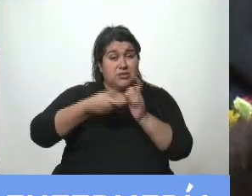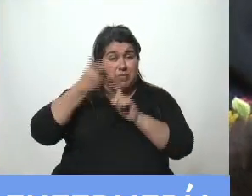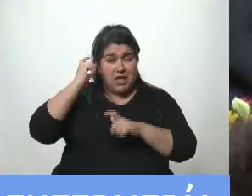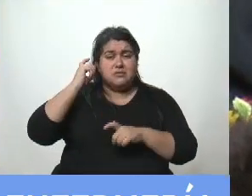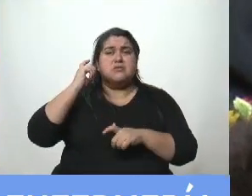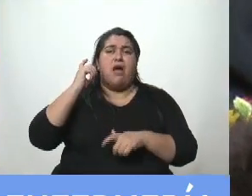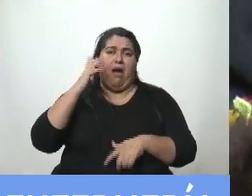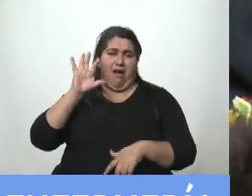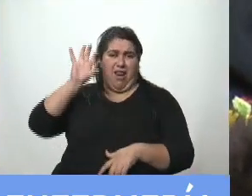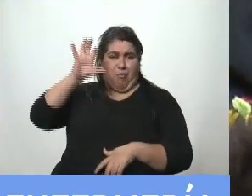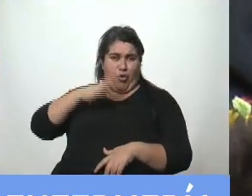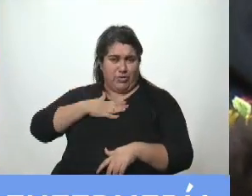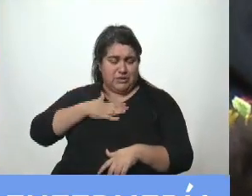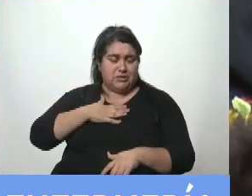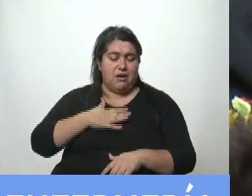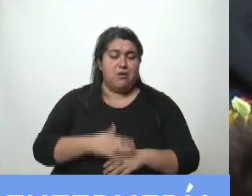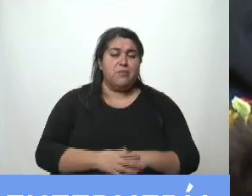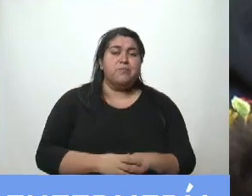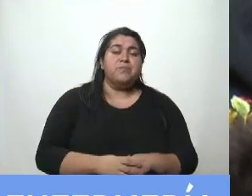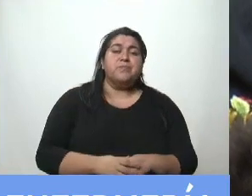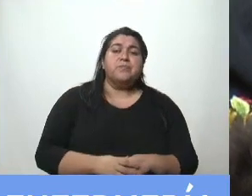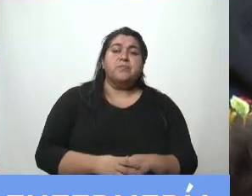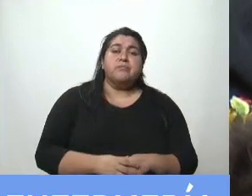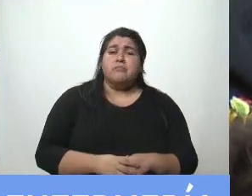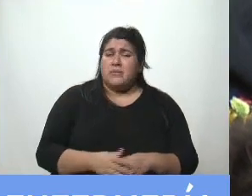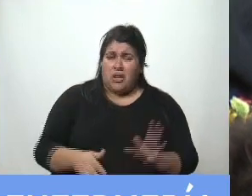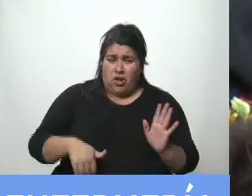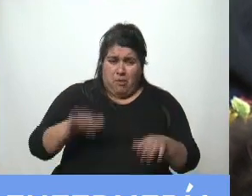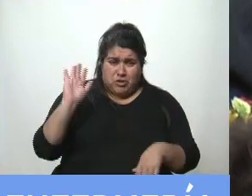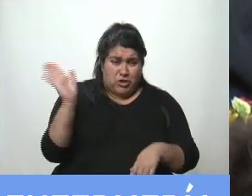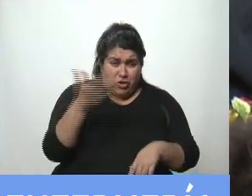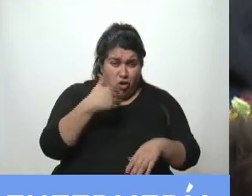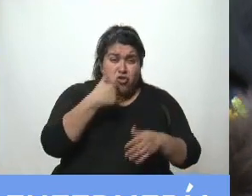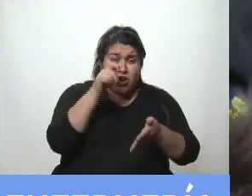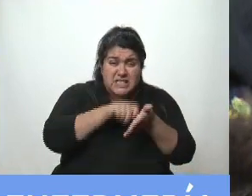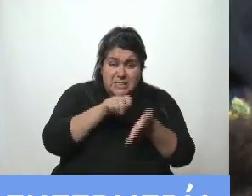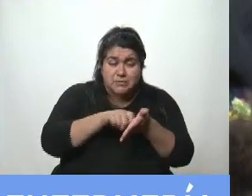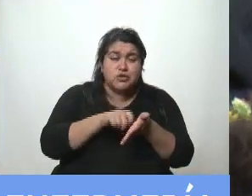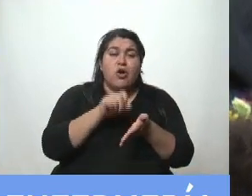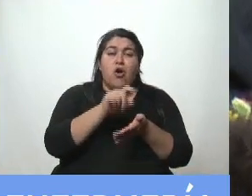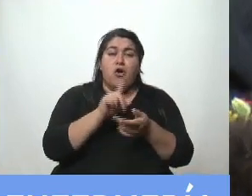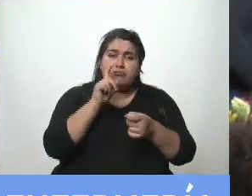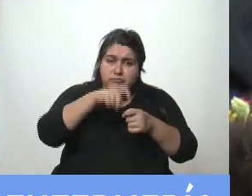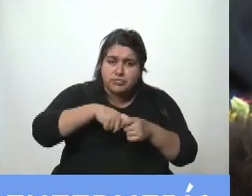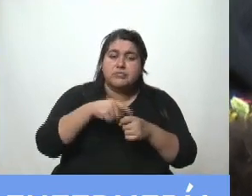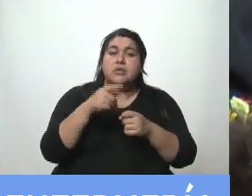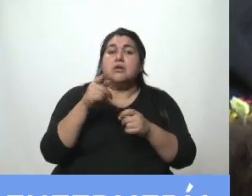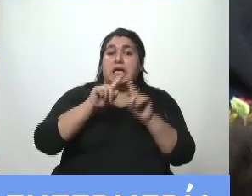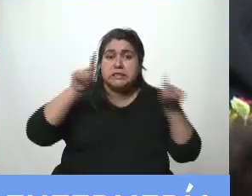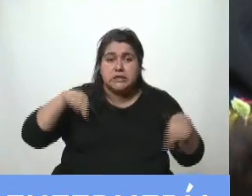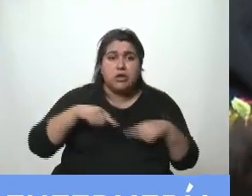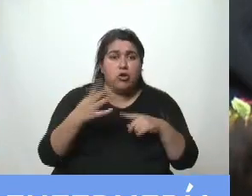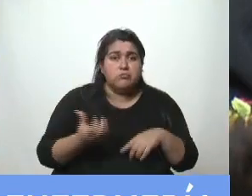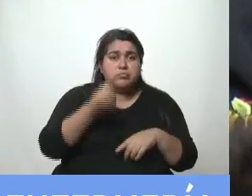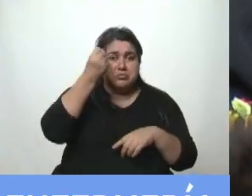en nuestra experiencia provincial, la verdad que todos los que se anotaron en esta capacitación y que terminaron con el título,